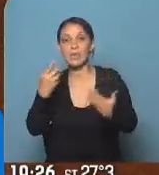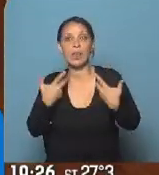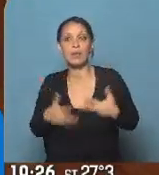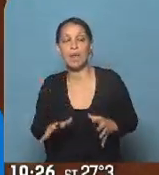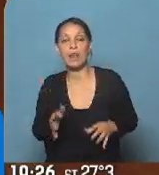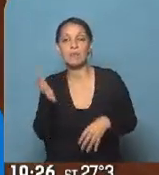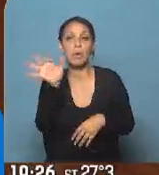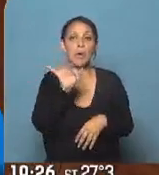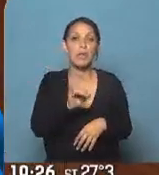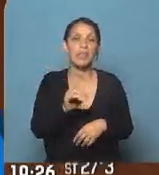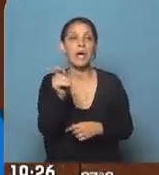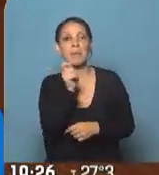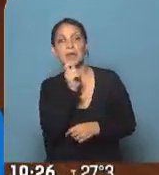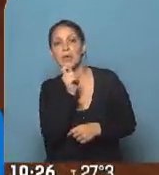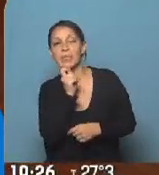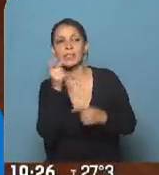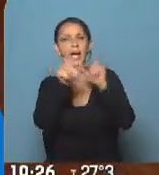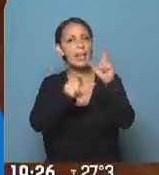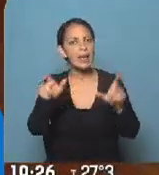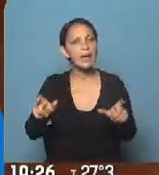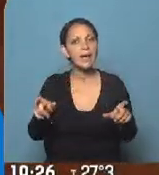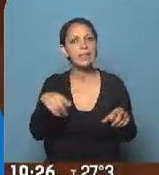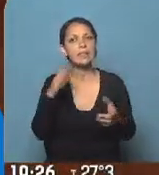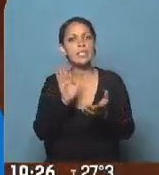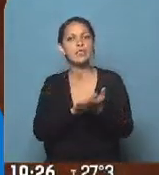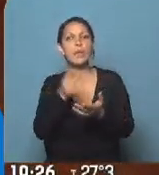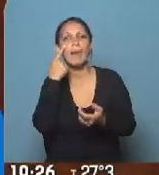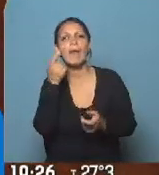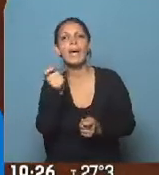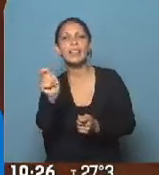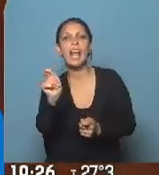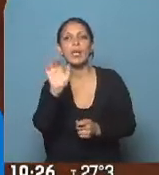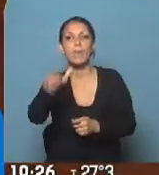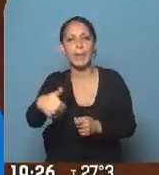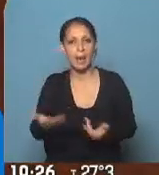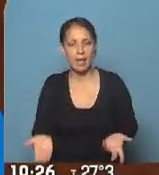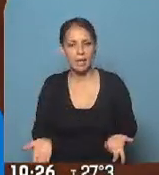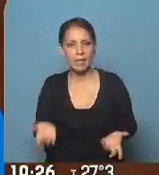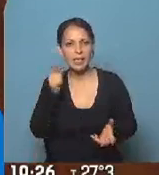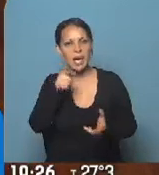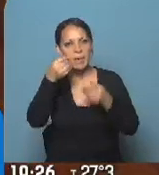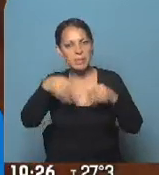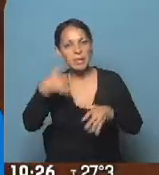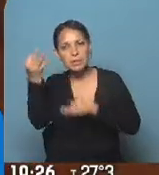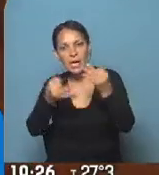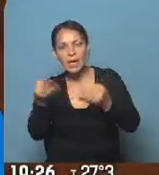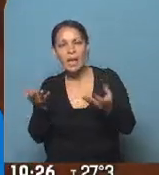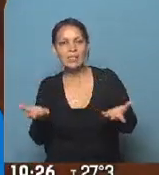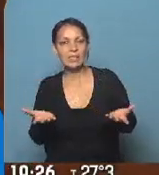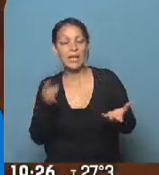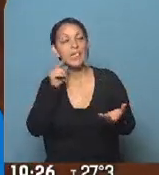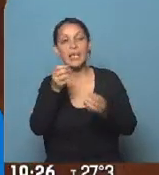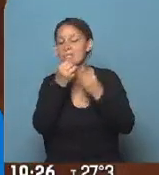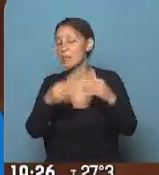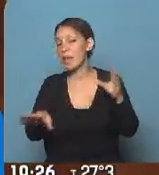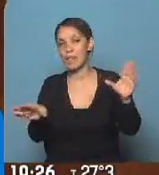en la crónica periodística, sobre a quién le conviene. Y entramos a analizar eso. Y me parece que ahí nos perdemos, perdemos